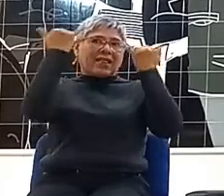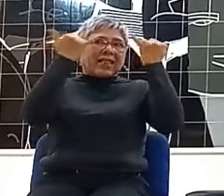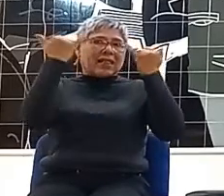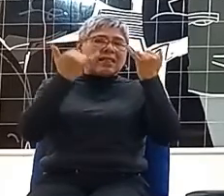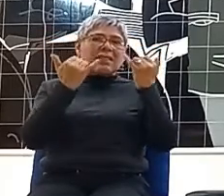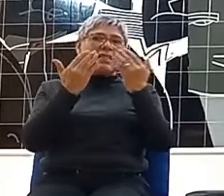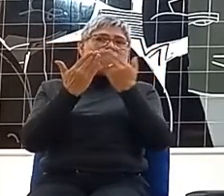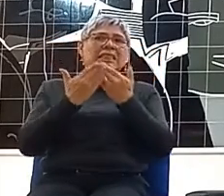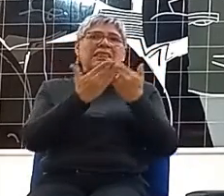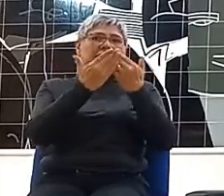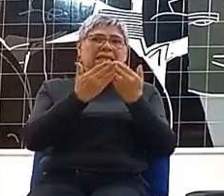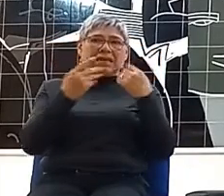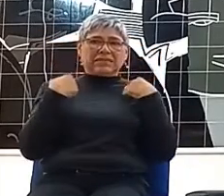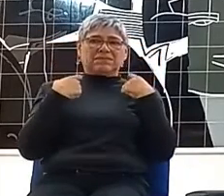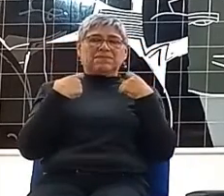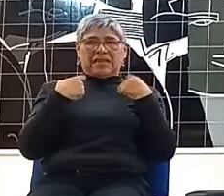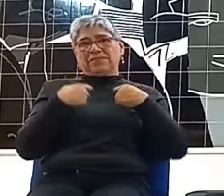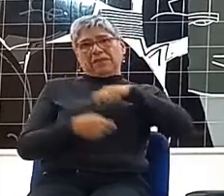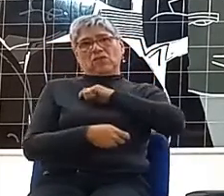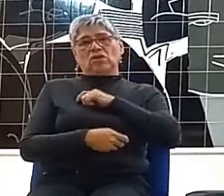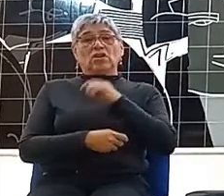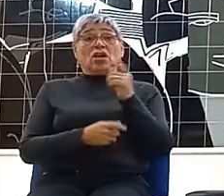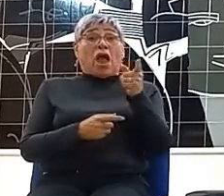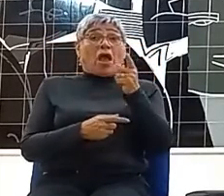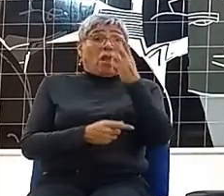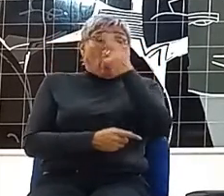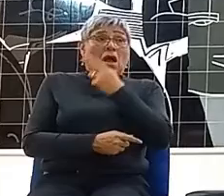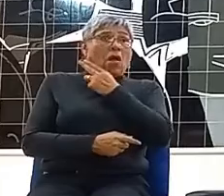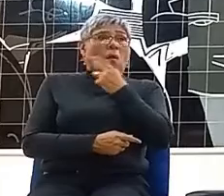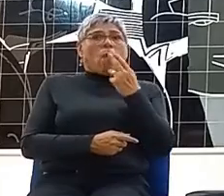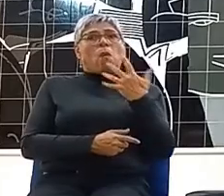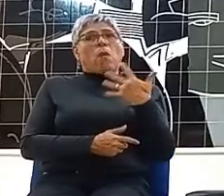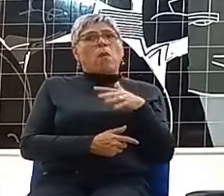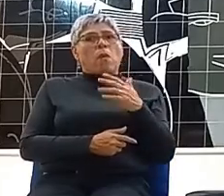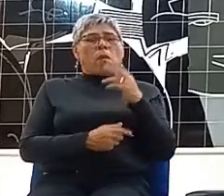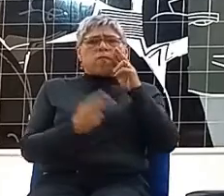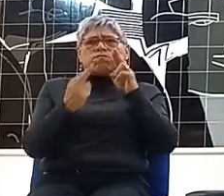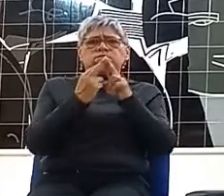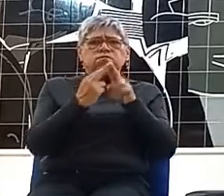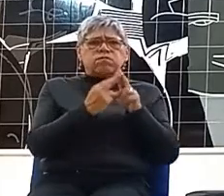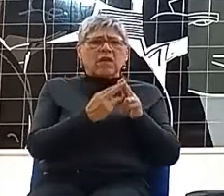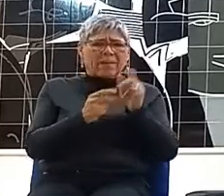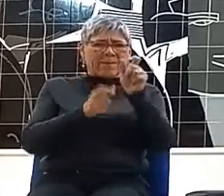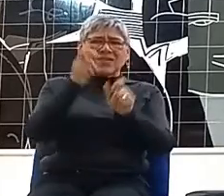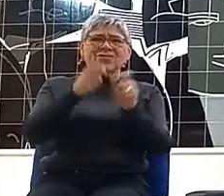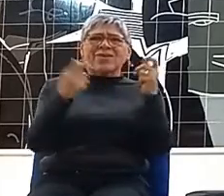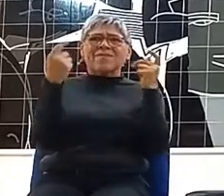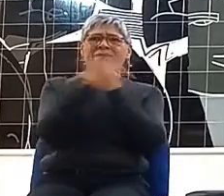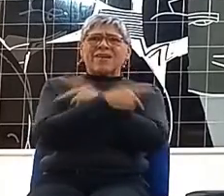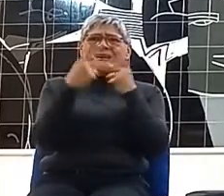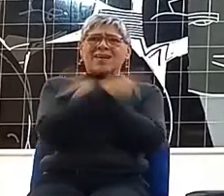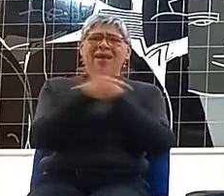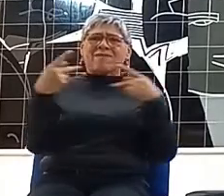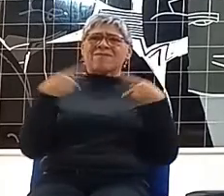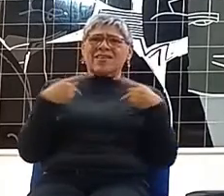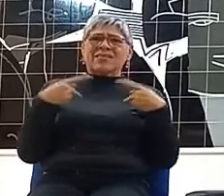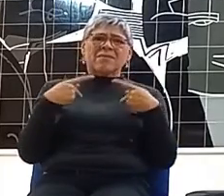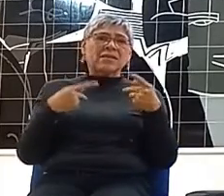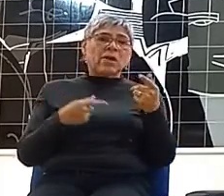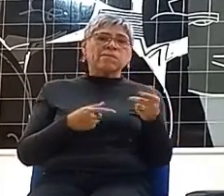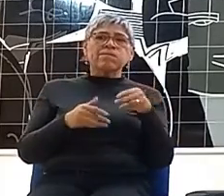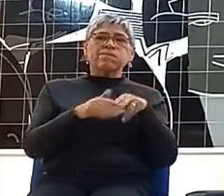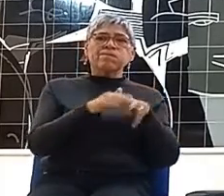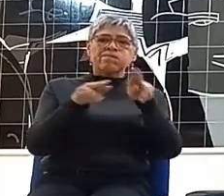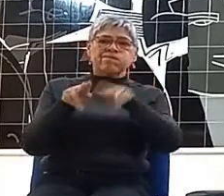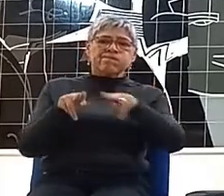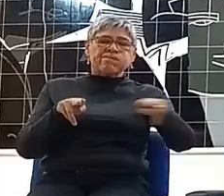muy comprometidos por el reconocimiento de todas esas víctimas que estaban sepultadas